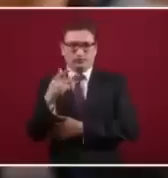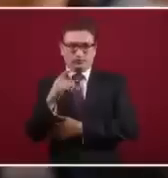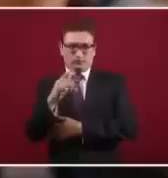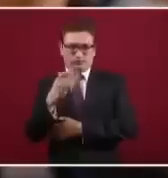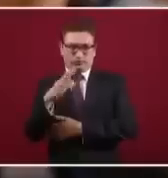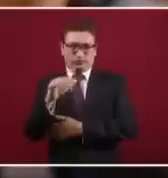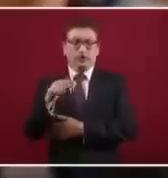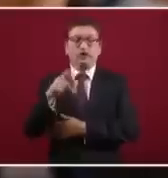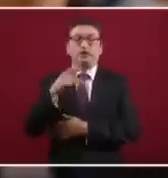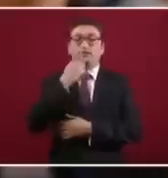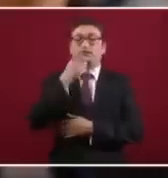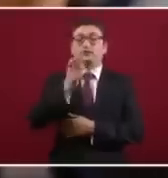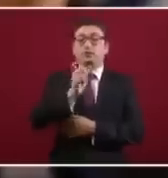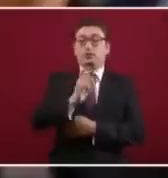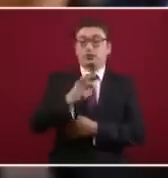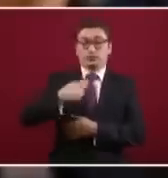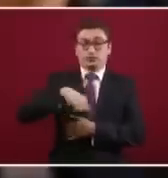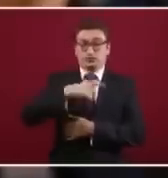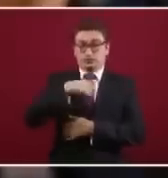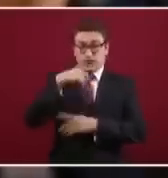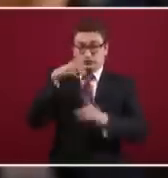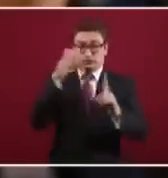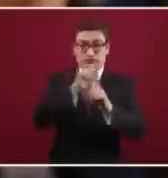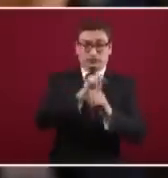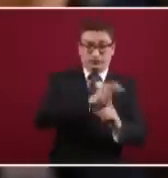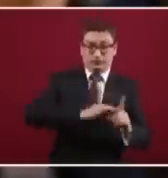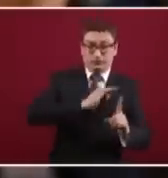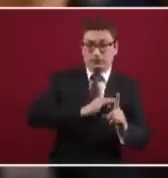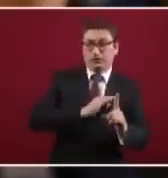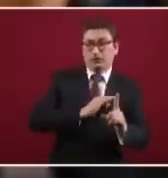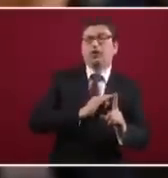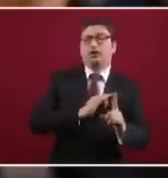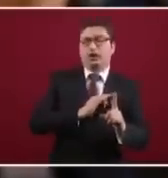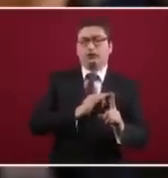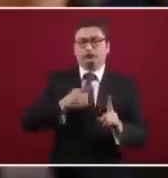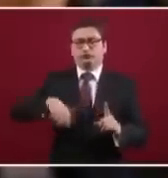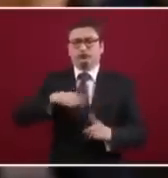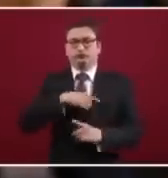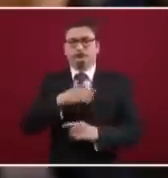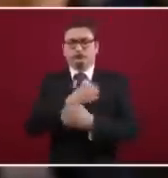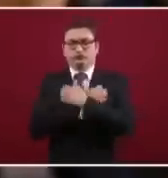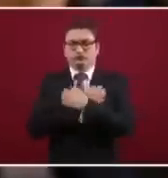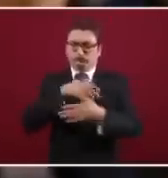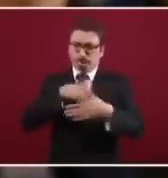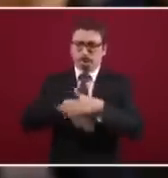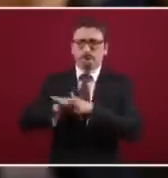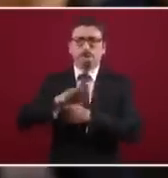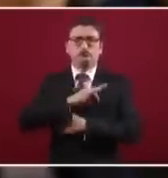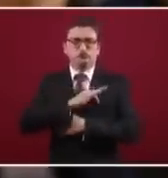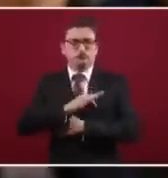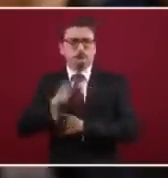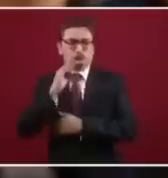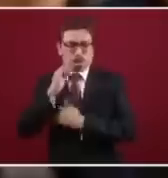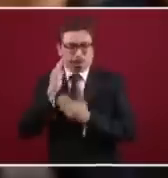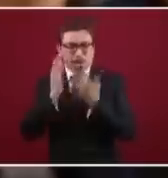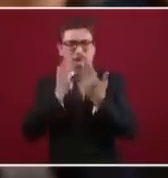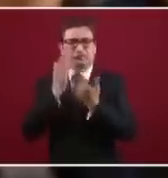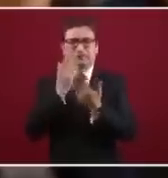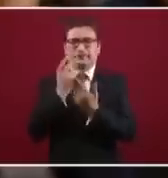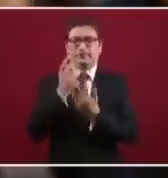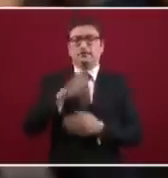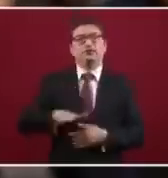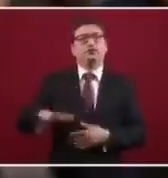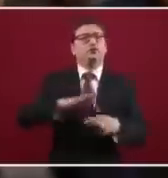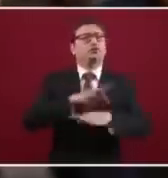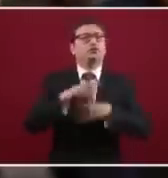felicidad se alcanza cuando tenemos la oportunidad de acceder a la educación y que el instrumento más importante que tiene el pueblo